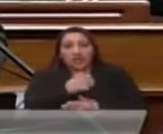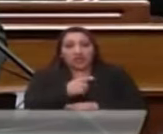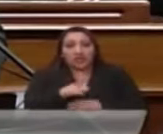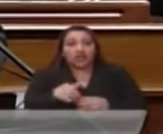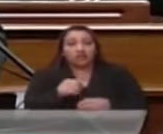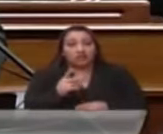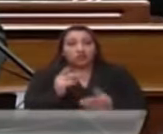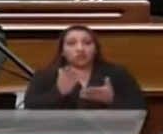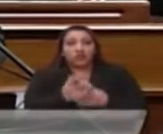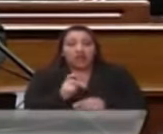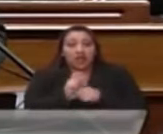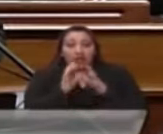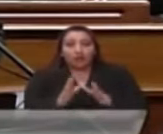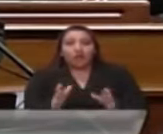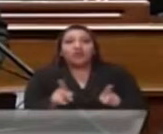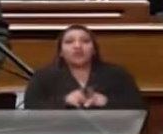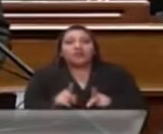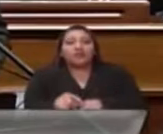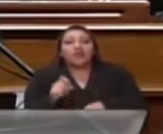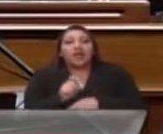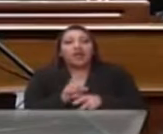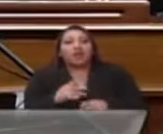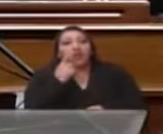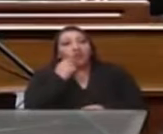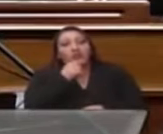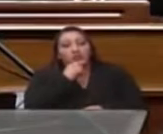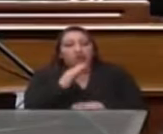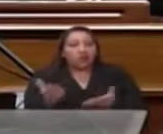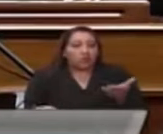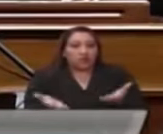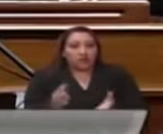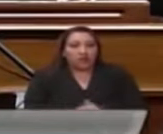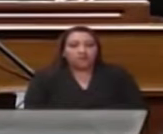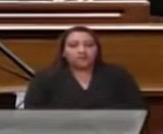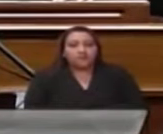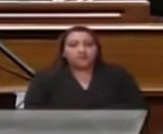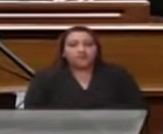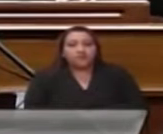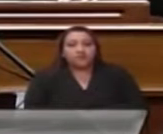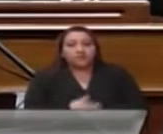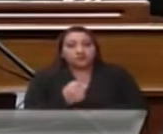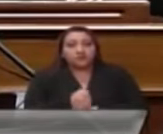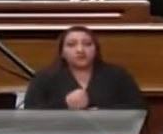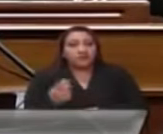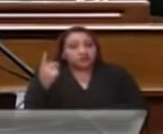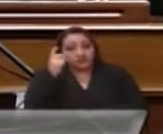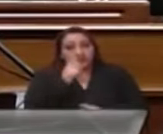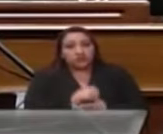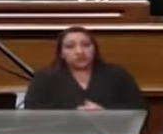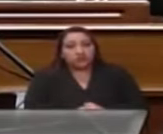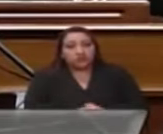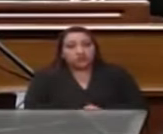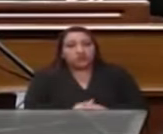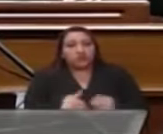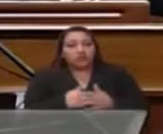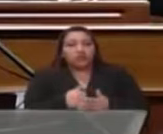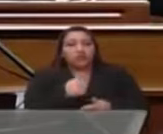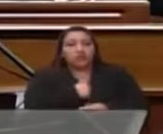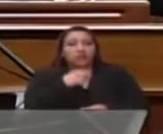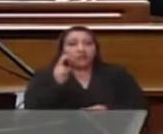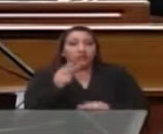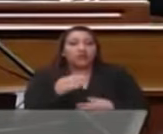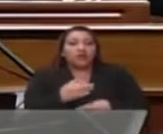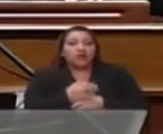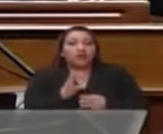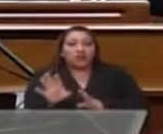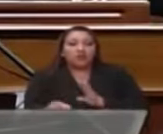entre estos y sus estudiantes y también entre las alumnas y los alumnos. Es una tarea difícil, en tanto los propios docentes